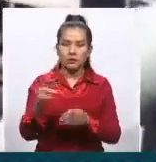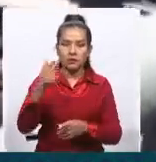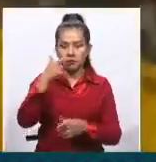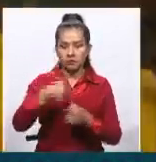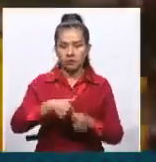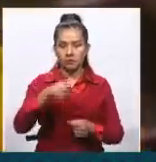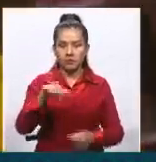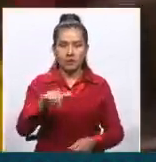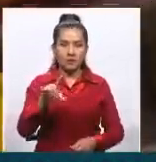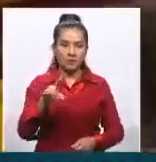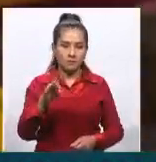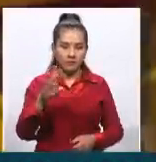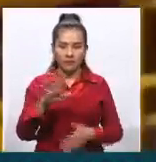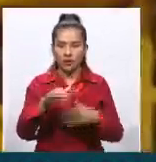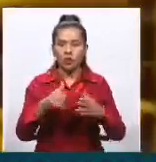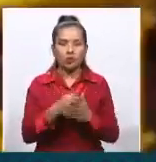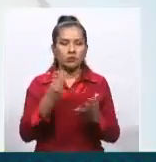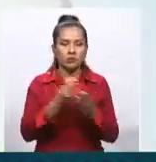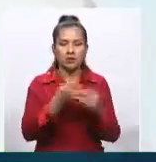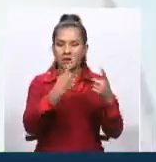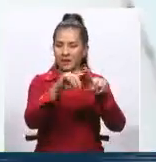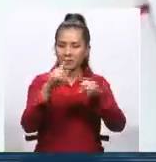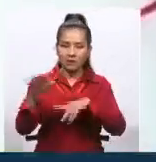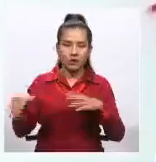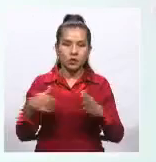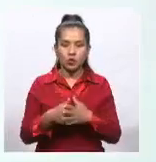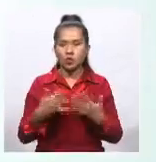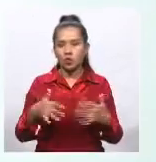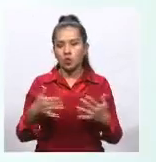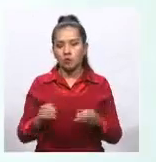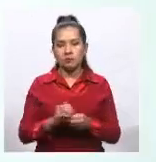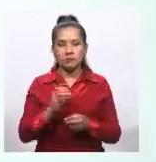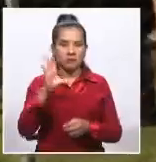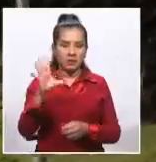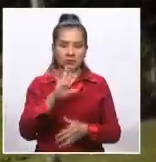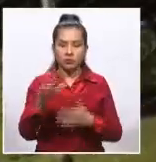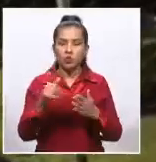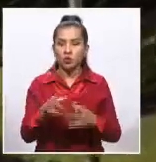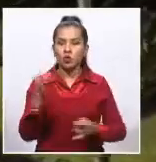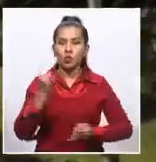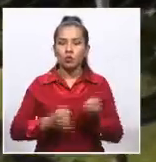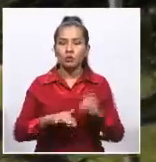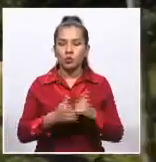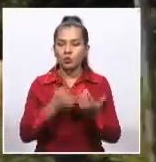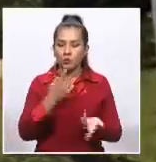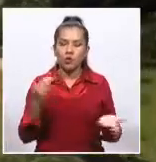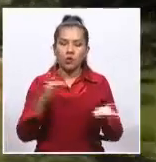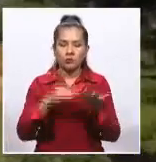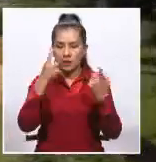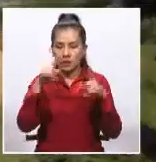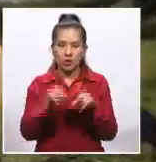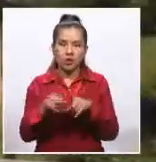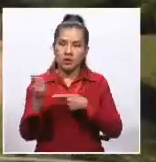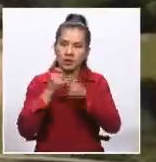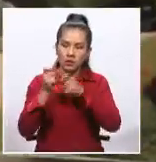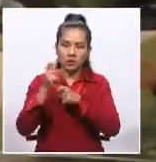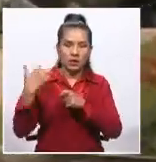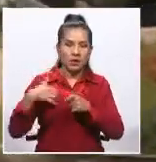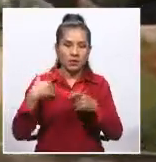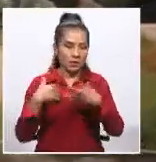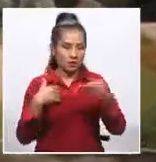de upstream, patentes e ingresos extraordinarios, lo que quiere decir este último es la renegociación con Argentina y Brasil.